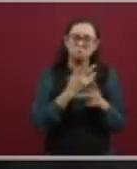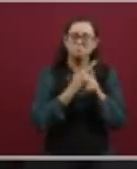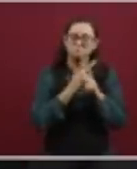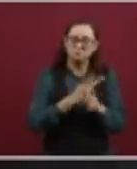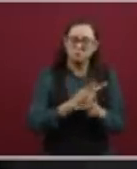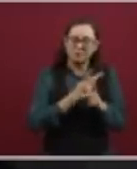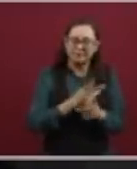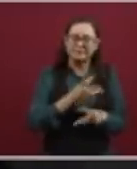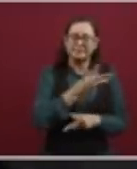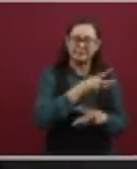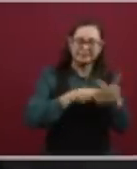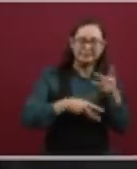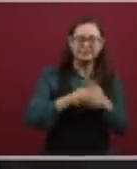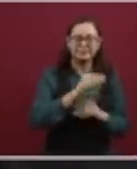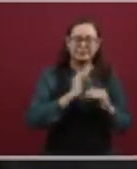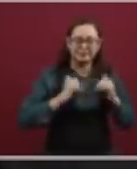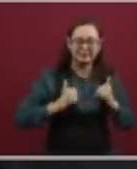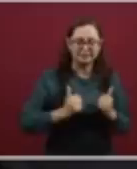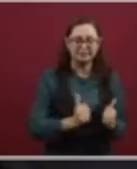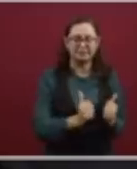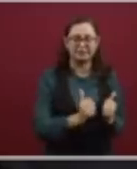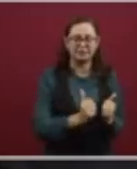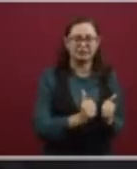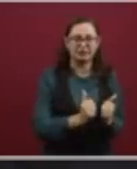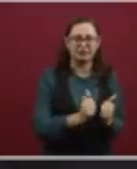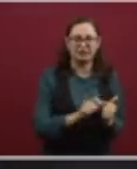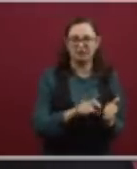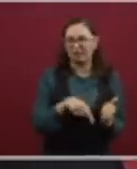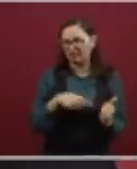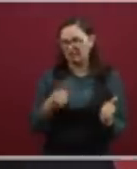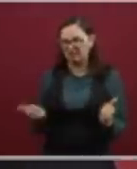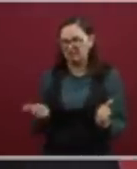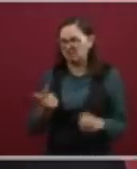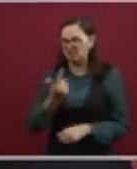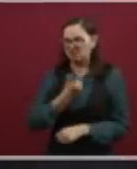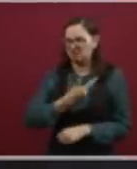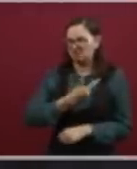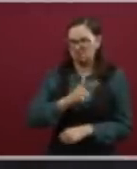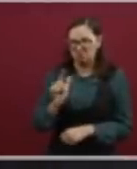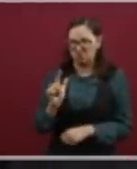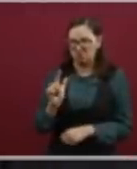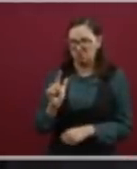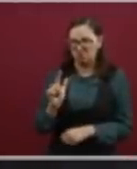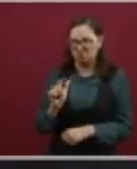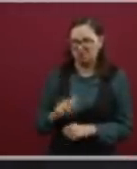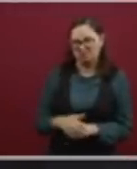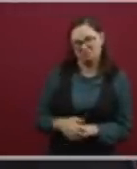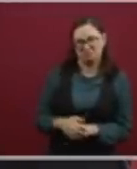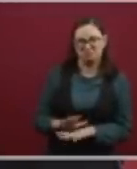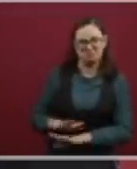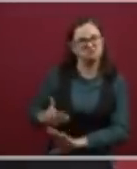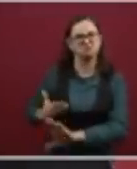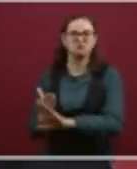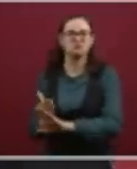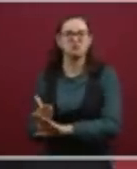¿O realmente vamos a tener espíritu libertario,